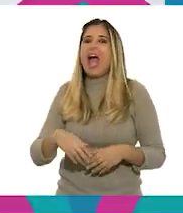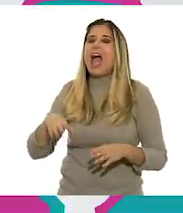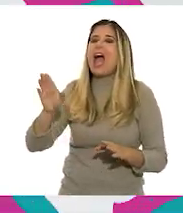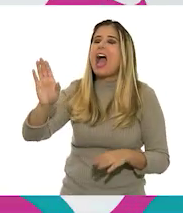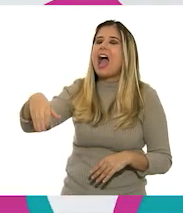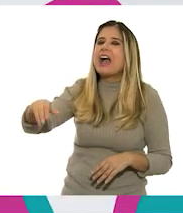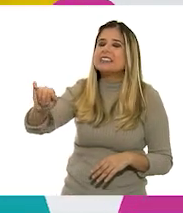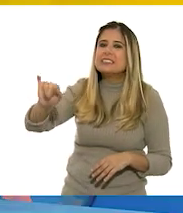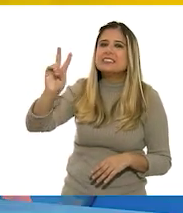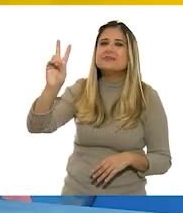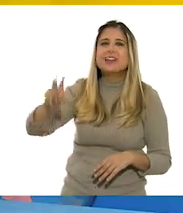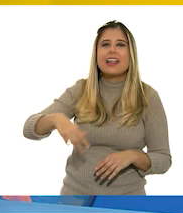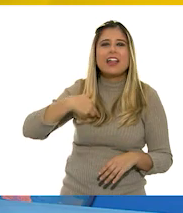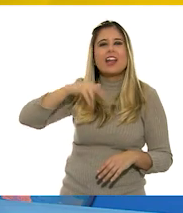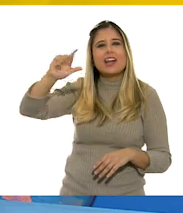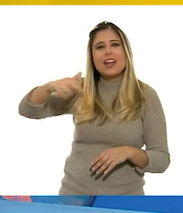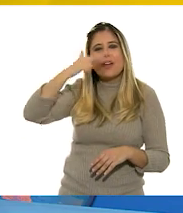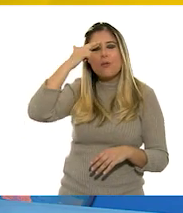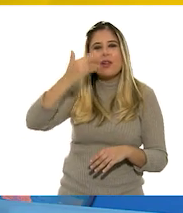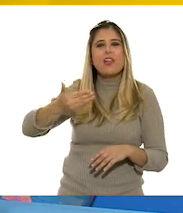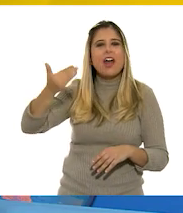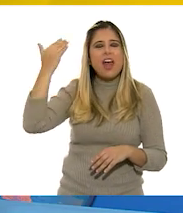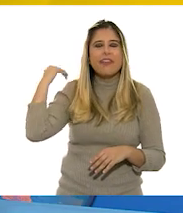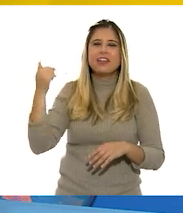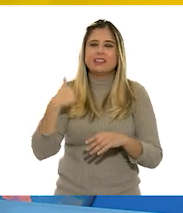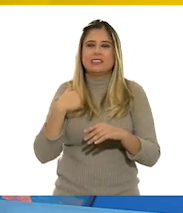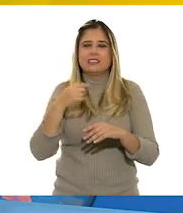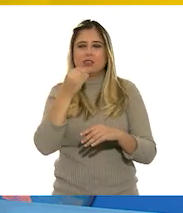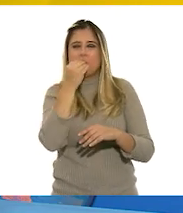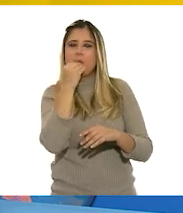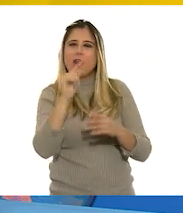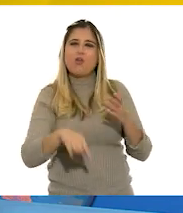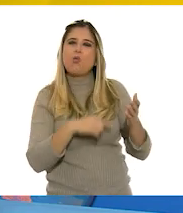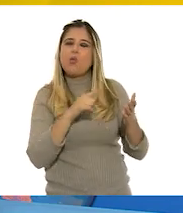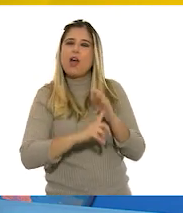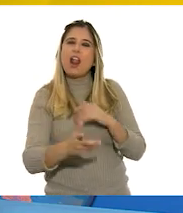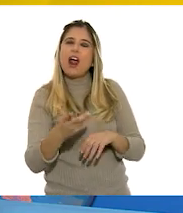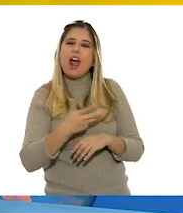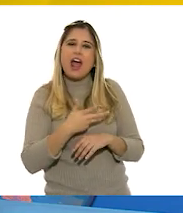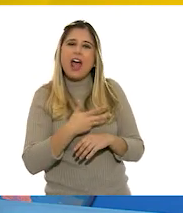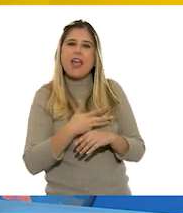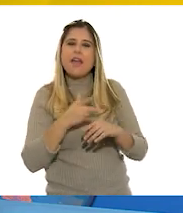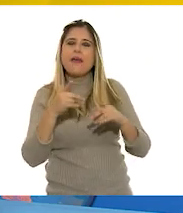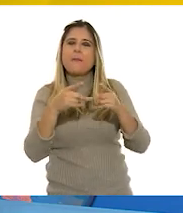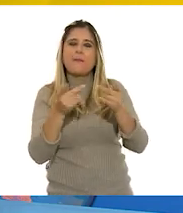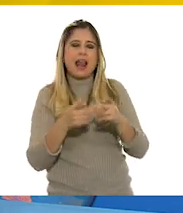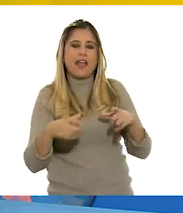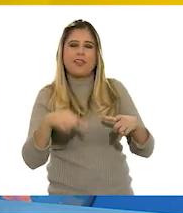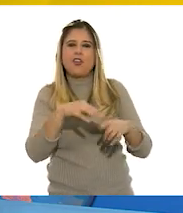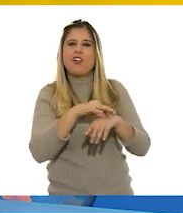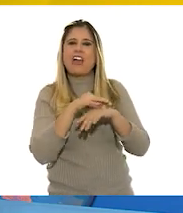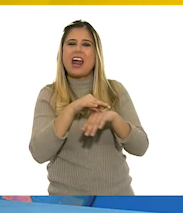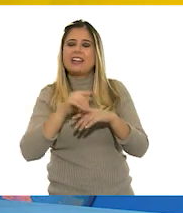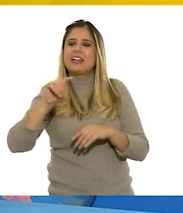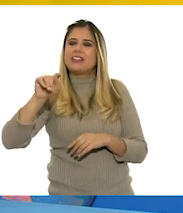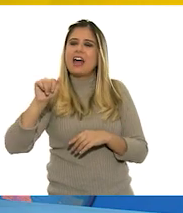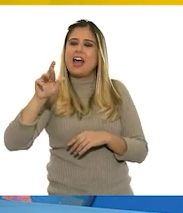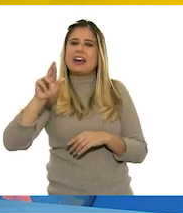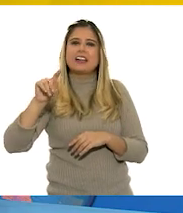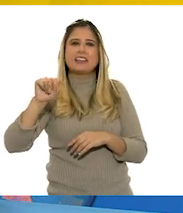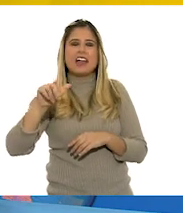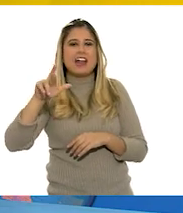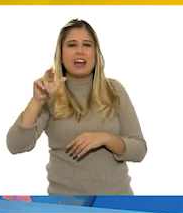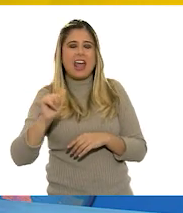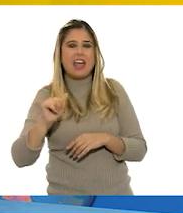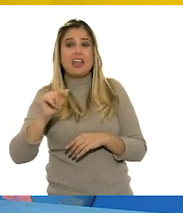razón. Recuerdo que una vez fui a comer hace poquito a un lugar donde tenían un platillo llamado carne tártara, ¿no? Que